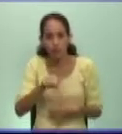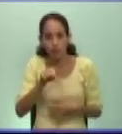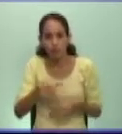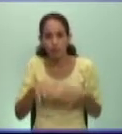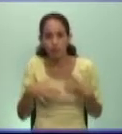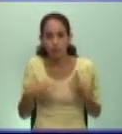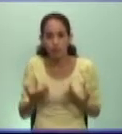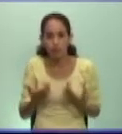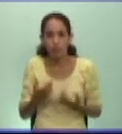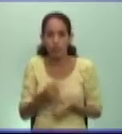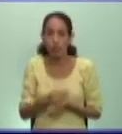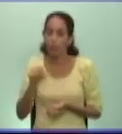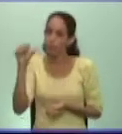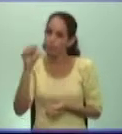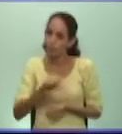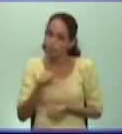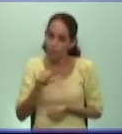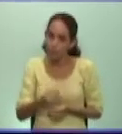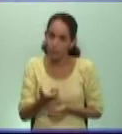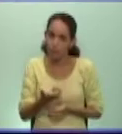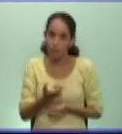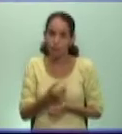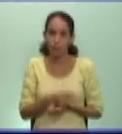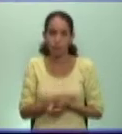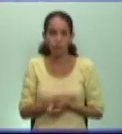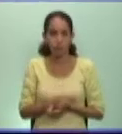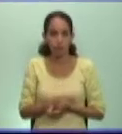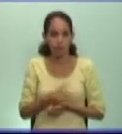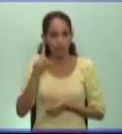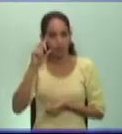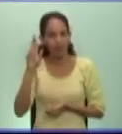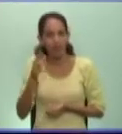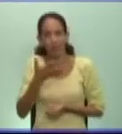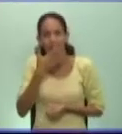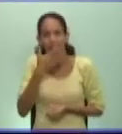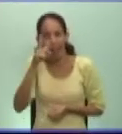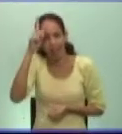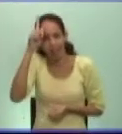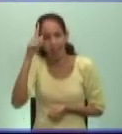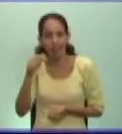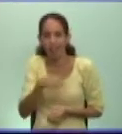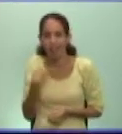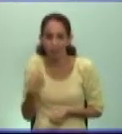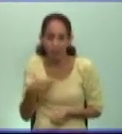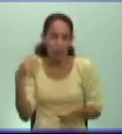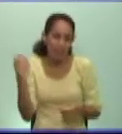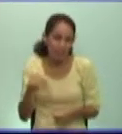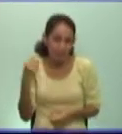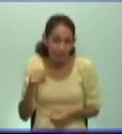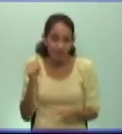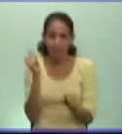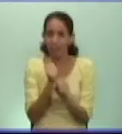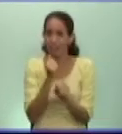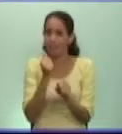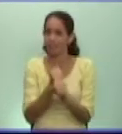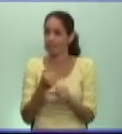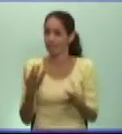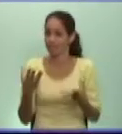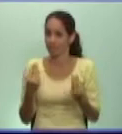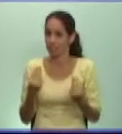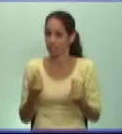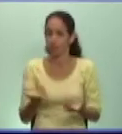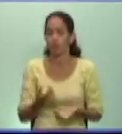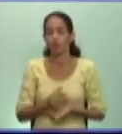de genocidio contra los aborígenes del territorio, los indios norteamericanos, sobre métodos, recuerden los